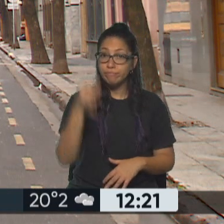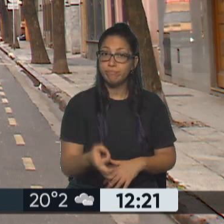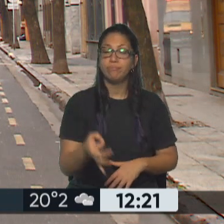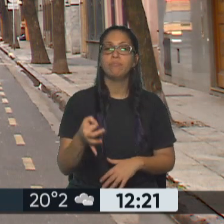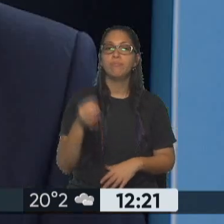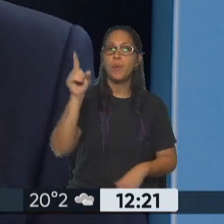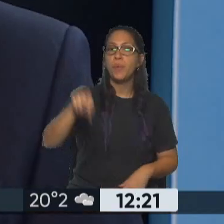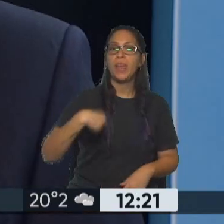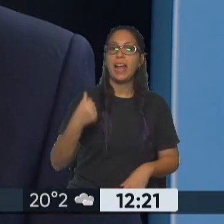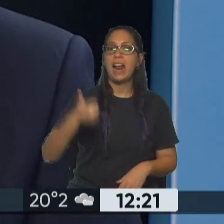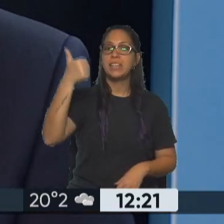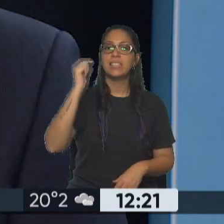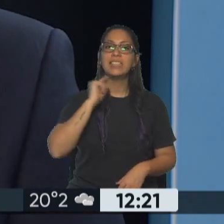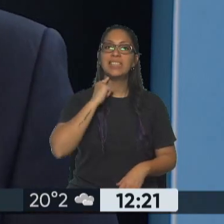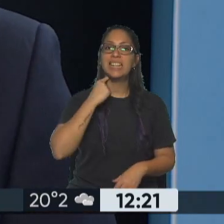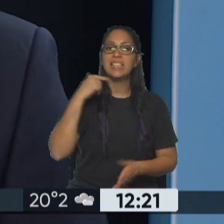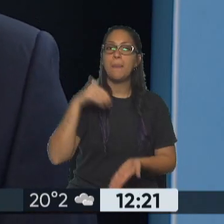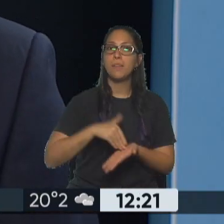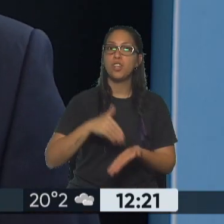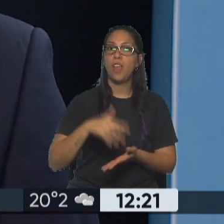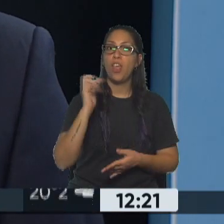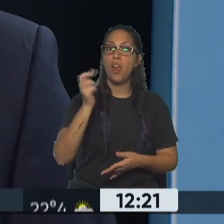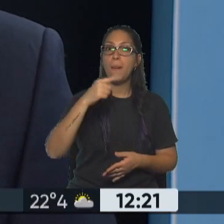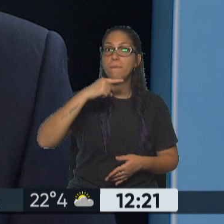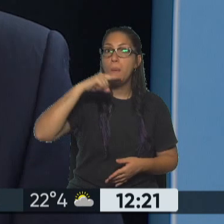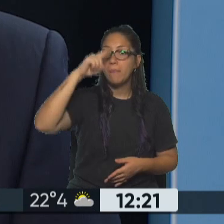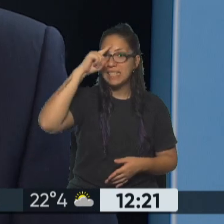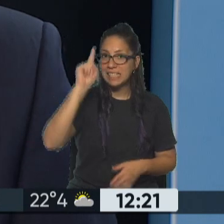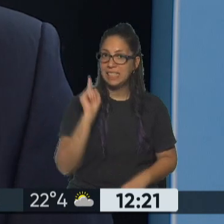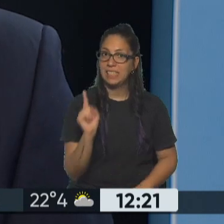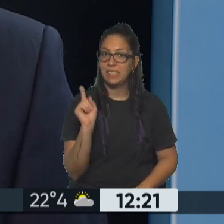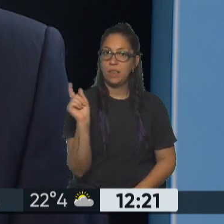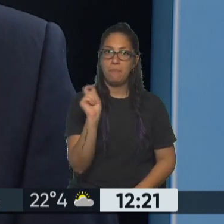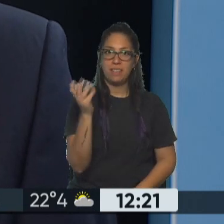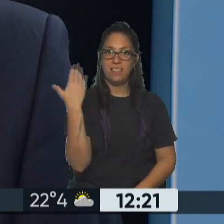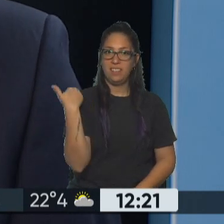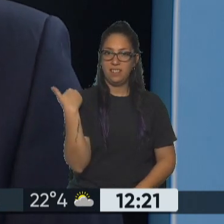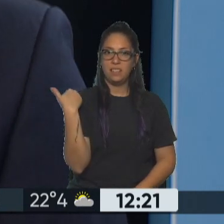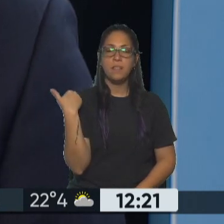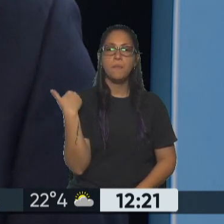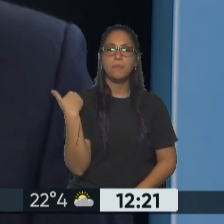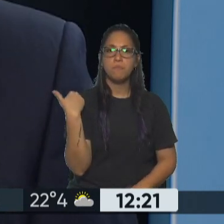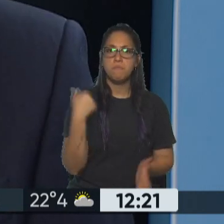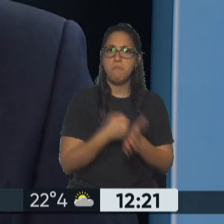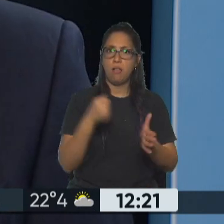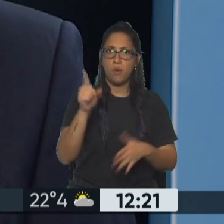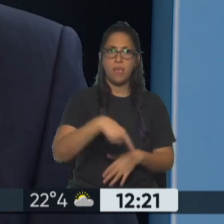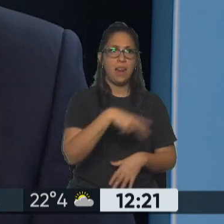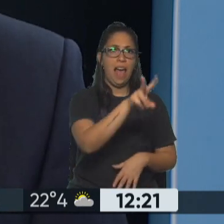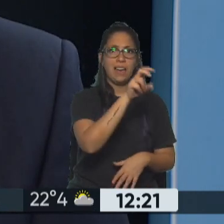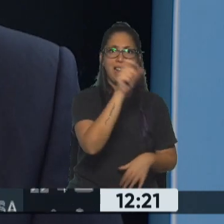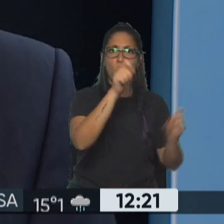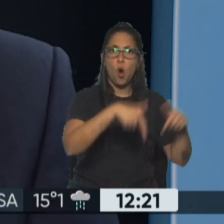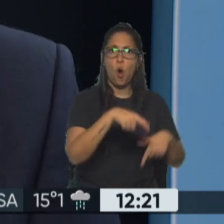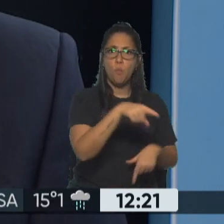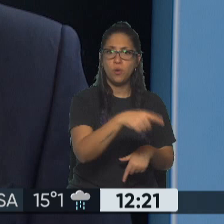generan una ganancia de 13 millones de dólares por mes fue el número en noviembre pasado y que está teniendo impacto muy importante sobre el alquiler regular porque